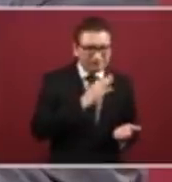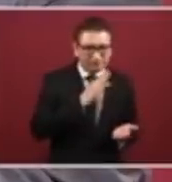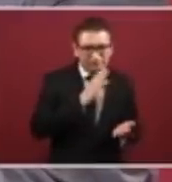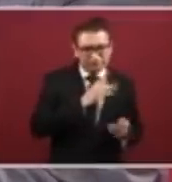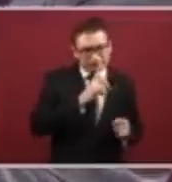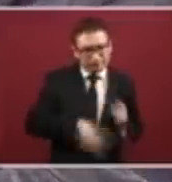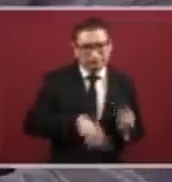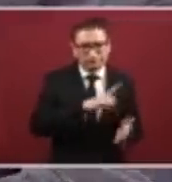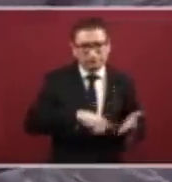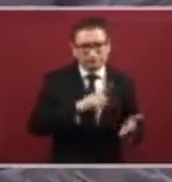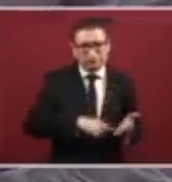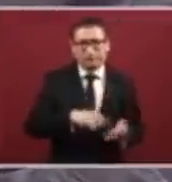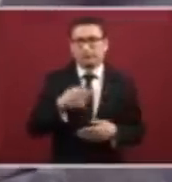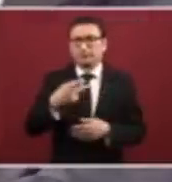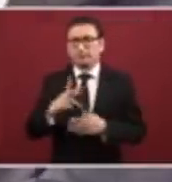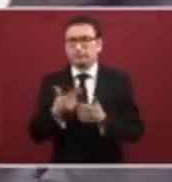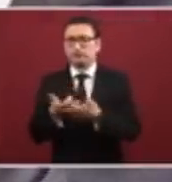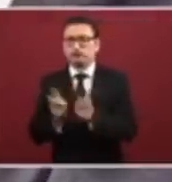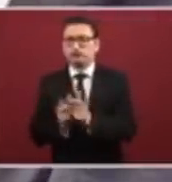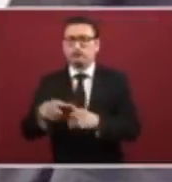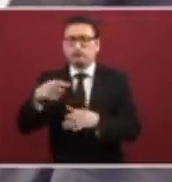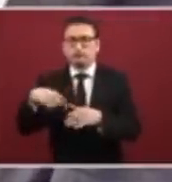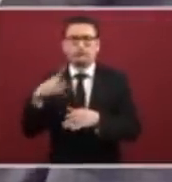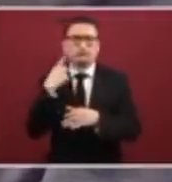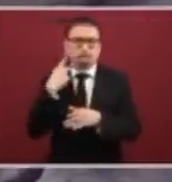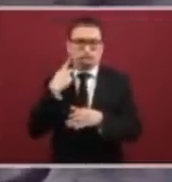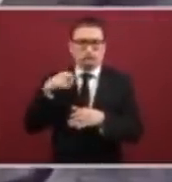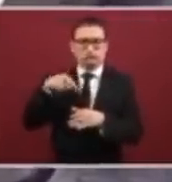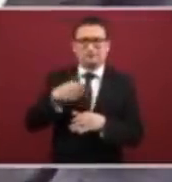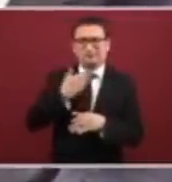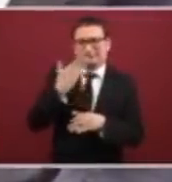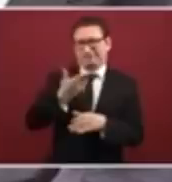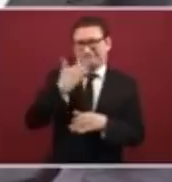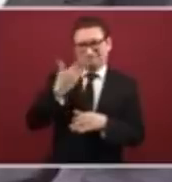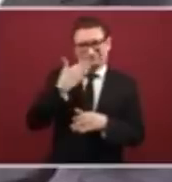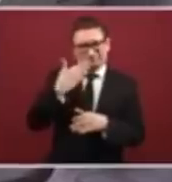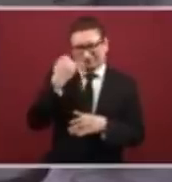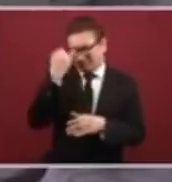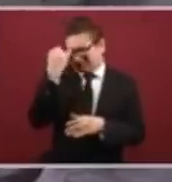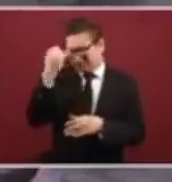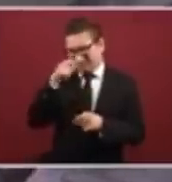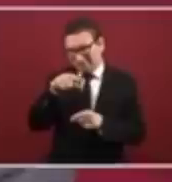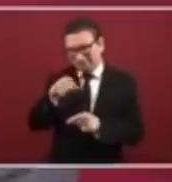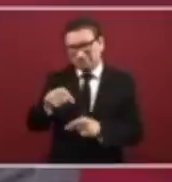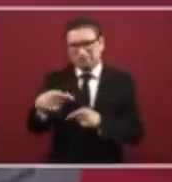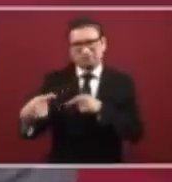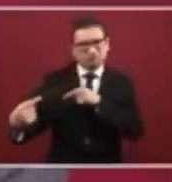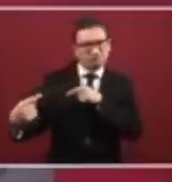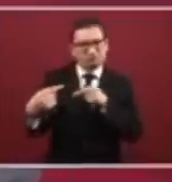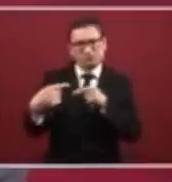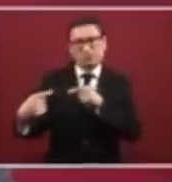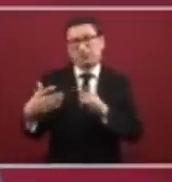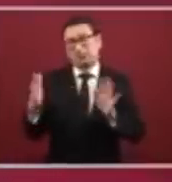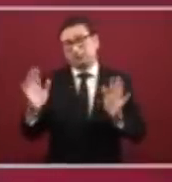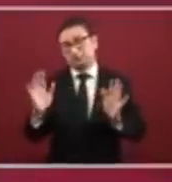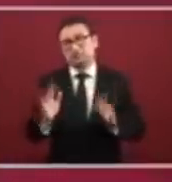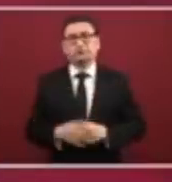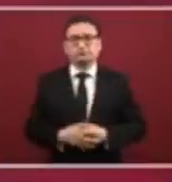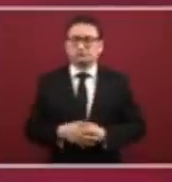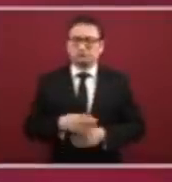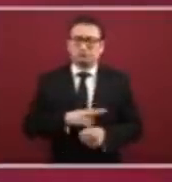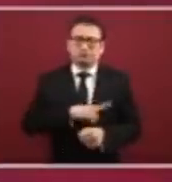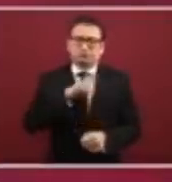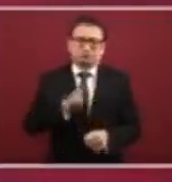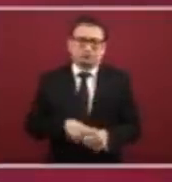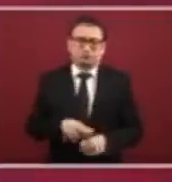partido conservador que se opone, pero pues es